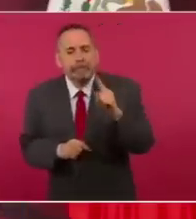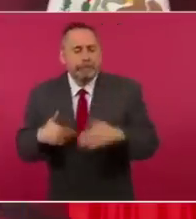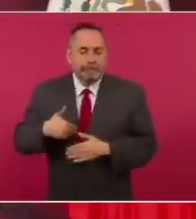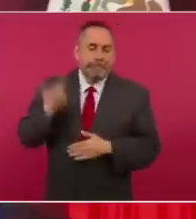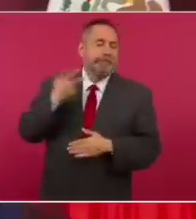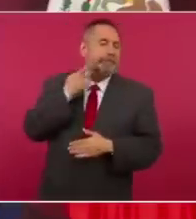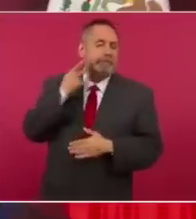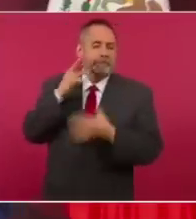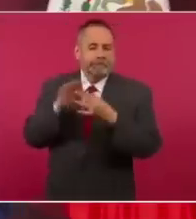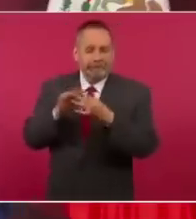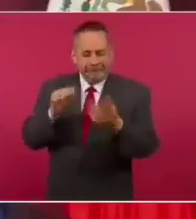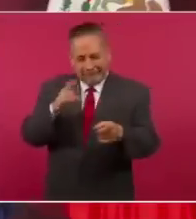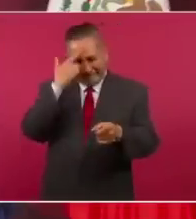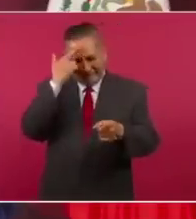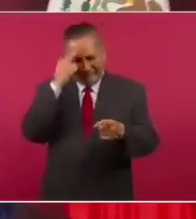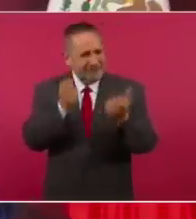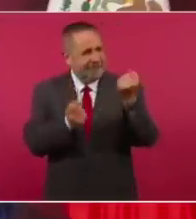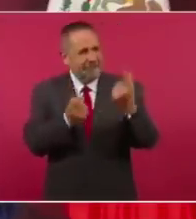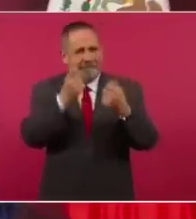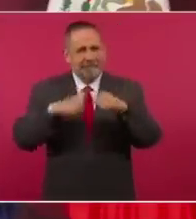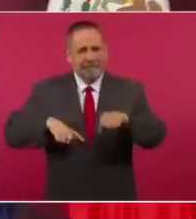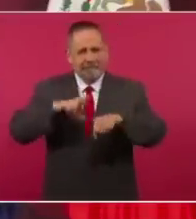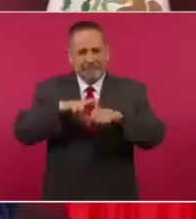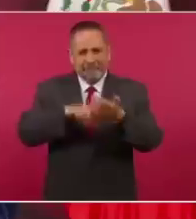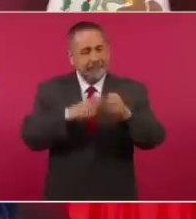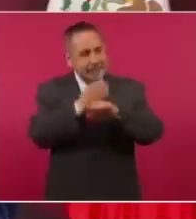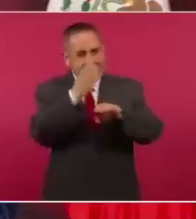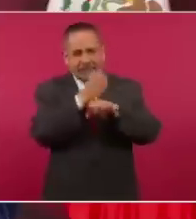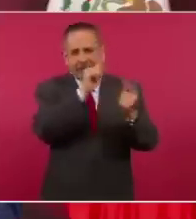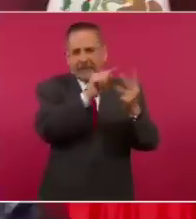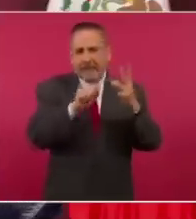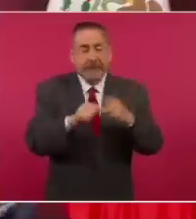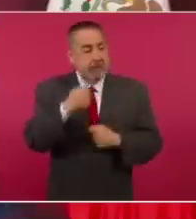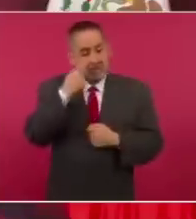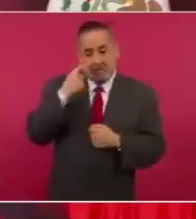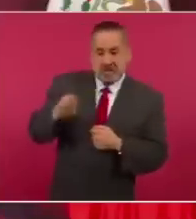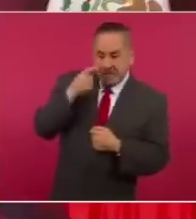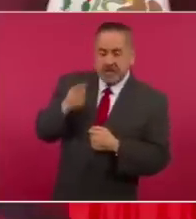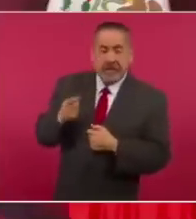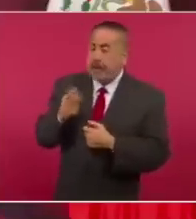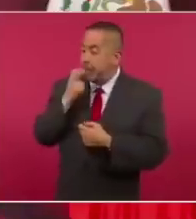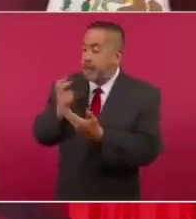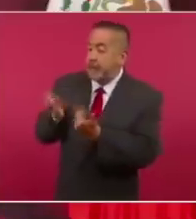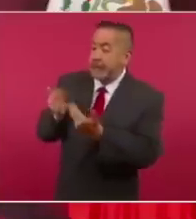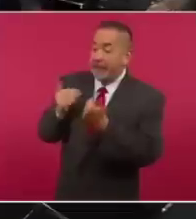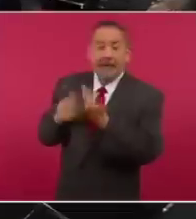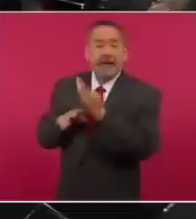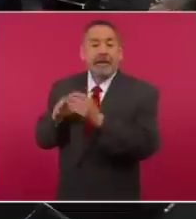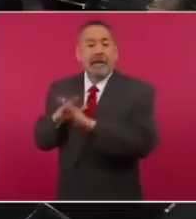hacían algunos gobernantes de Estados Unidos de llevar migrantes